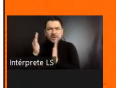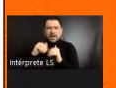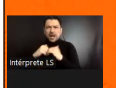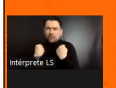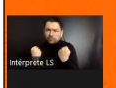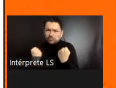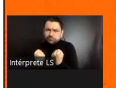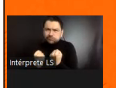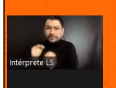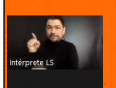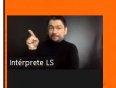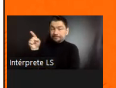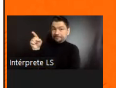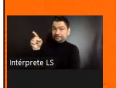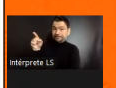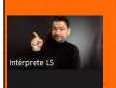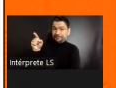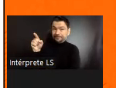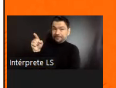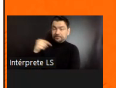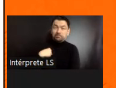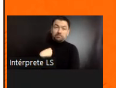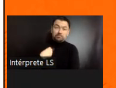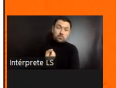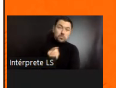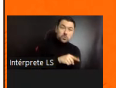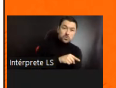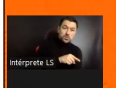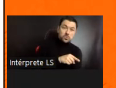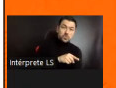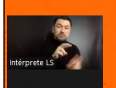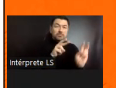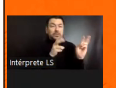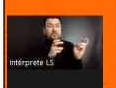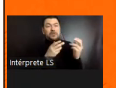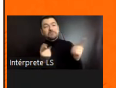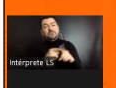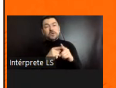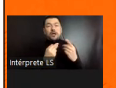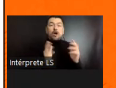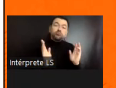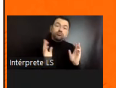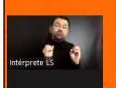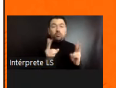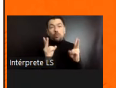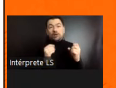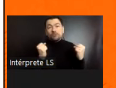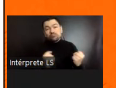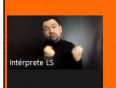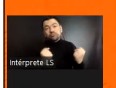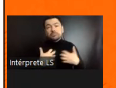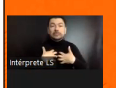vez estaba el tema de la negligencia de la literatura de la ciencia social sobre las